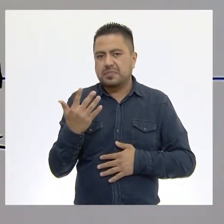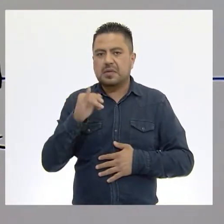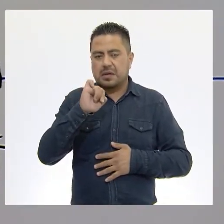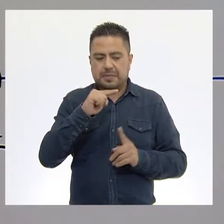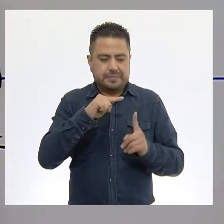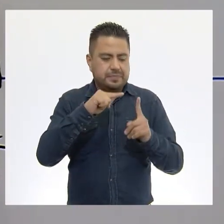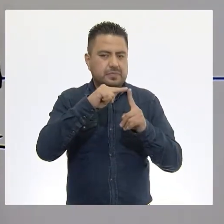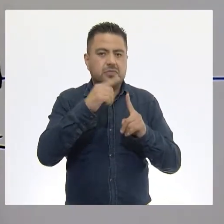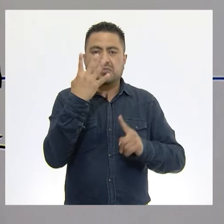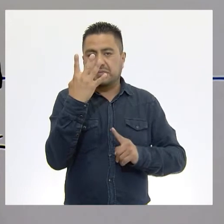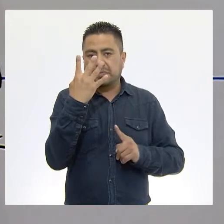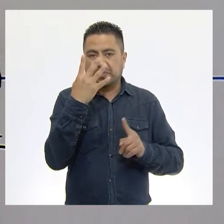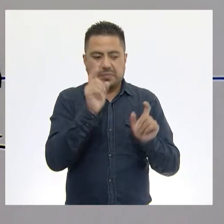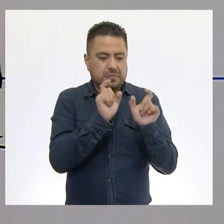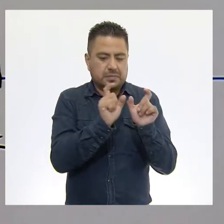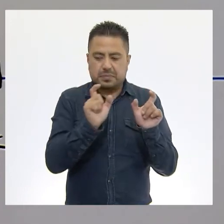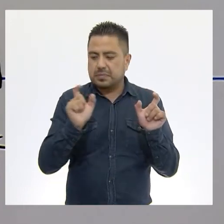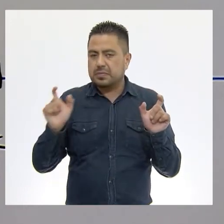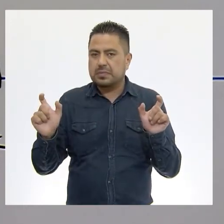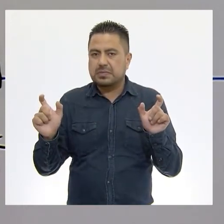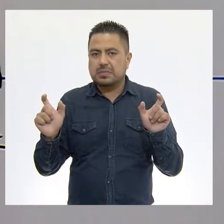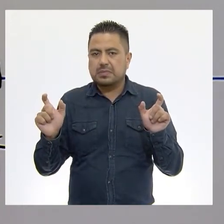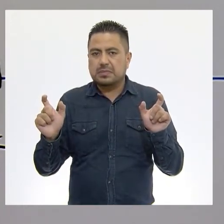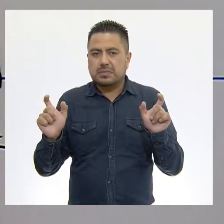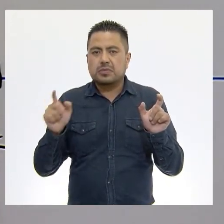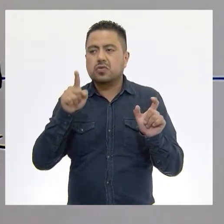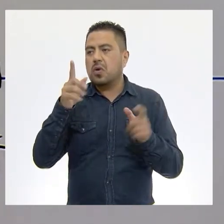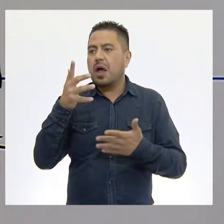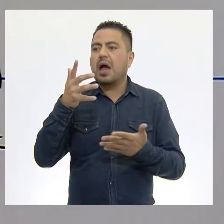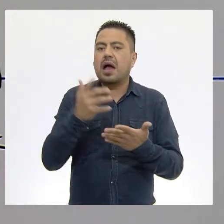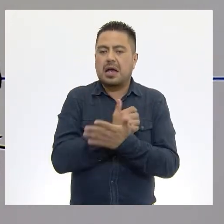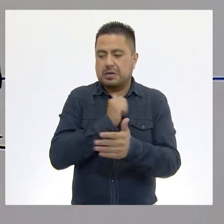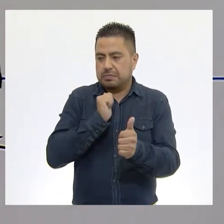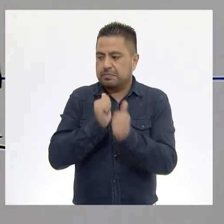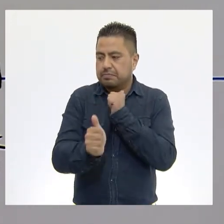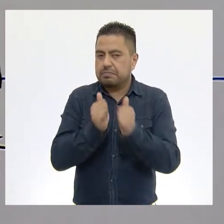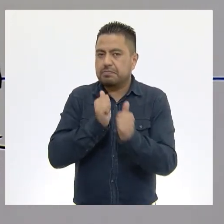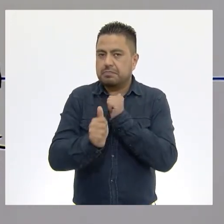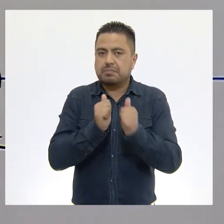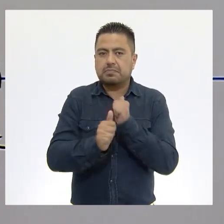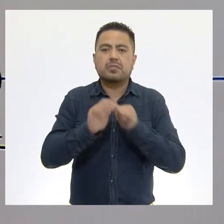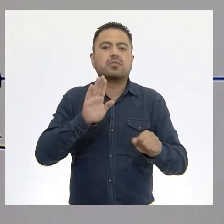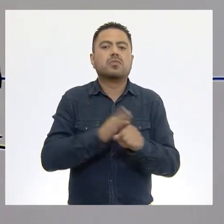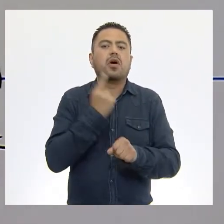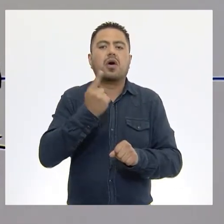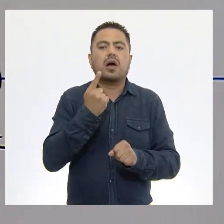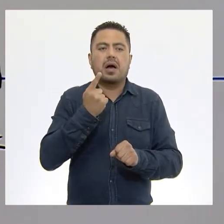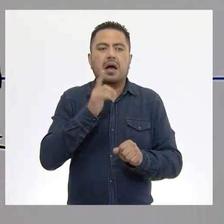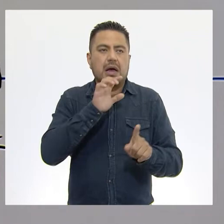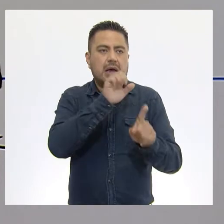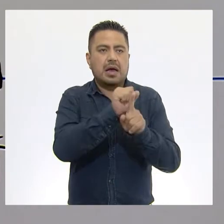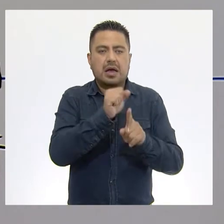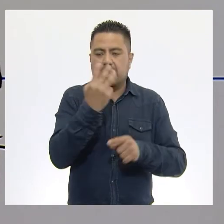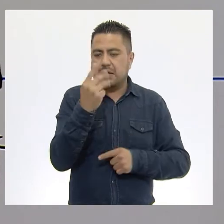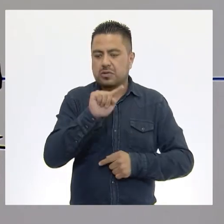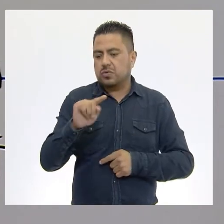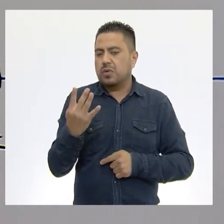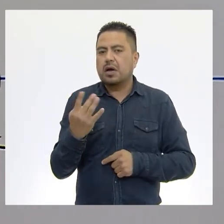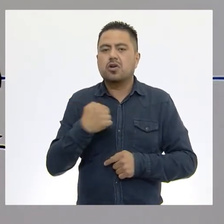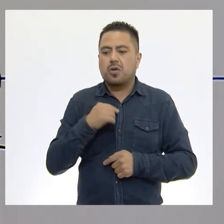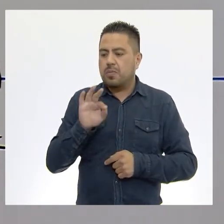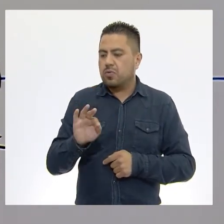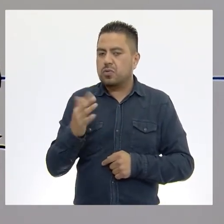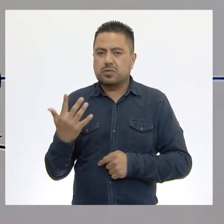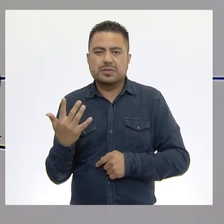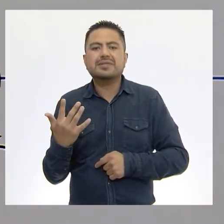lo dividimos en 4 partes, tú ganarías esa carrera porque llegaste hasta el 3/4 y yo a